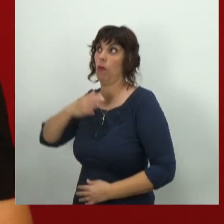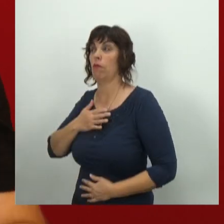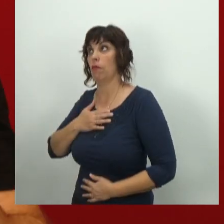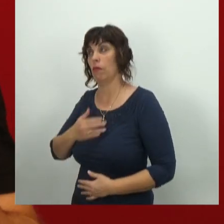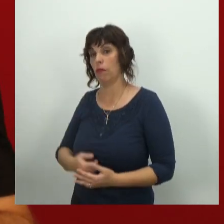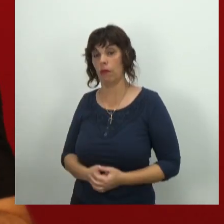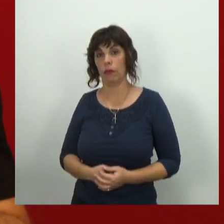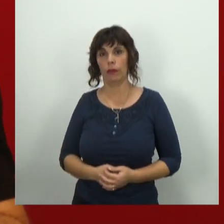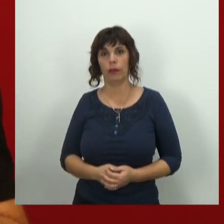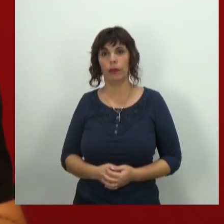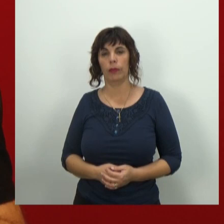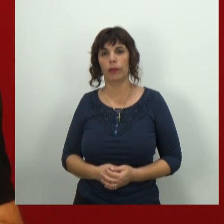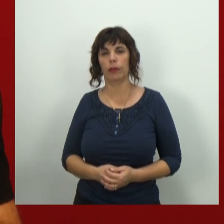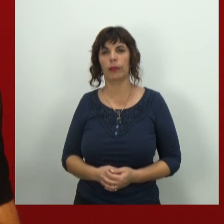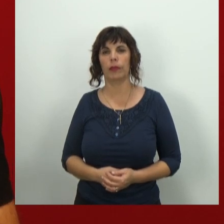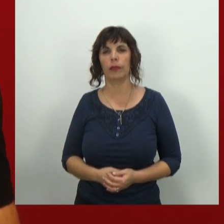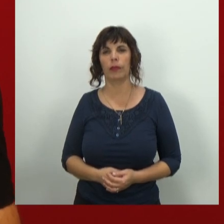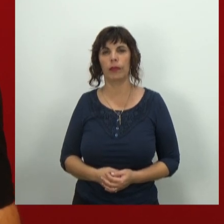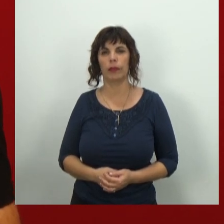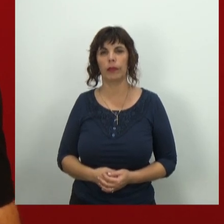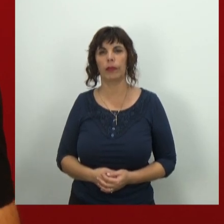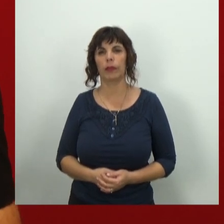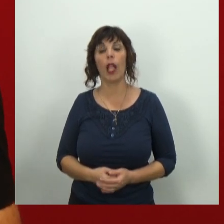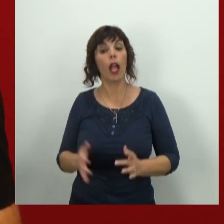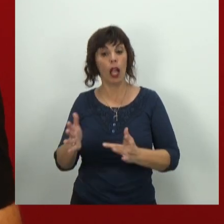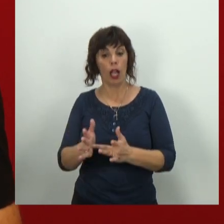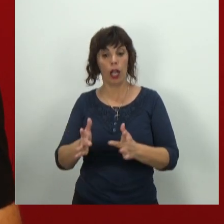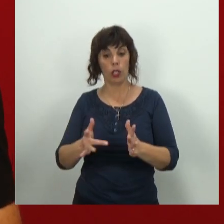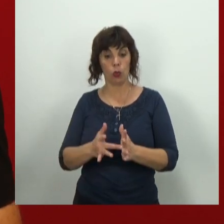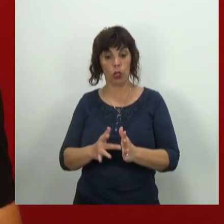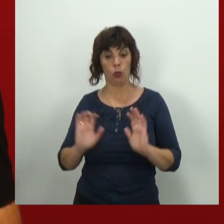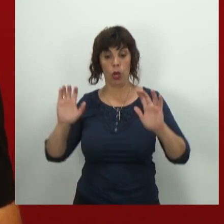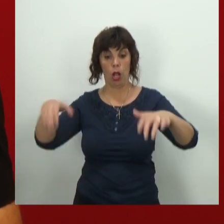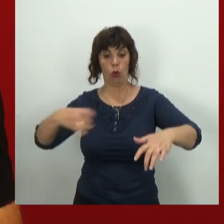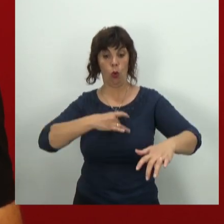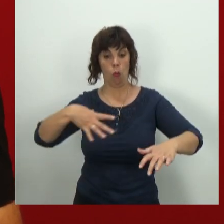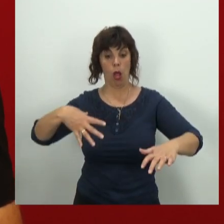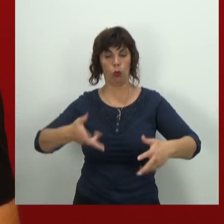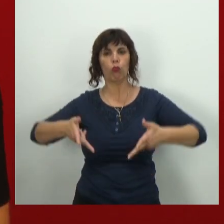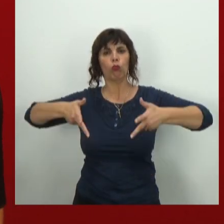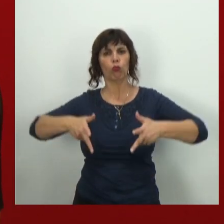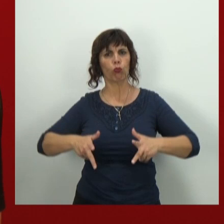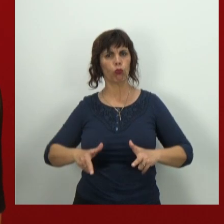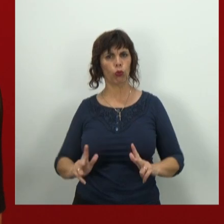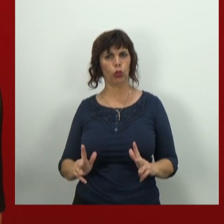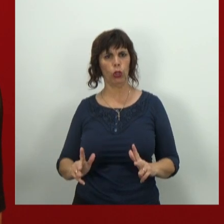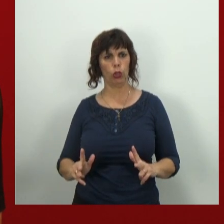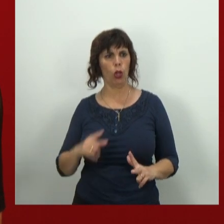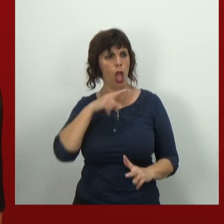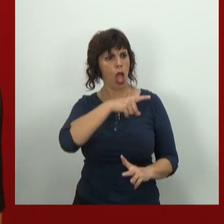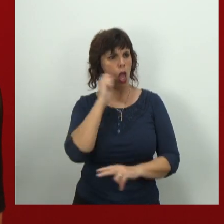Y cuando Jesucristo se siente sobre el trono blanco para juzgar,